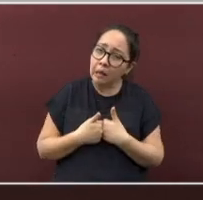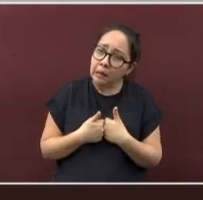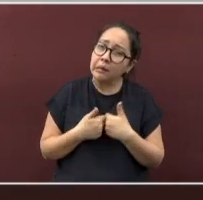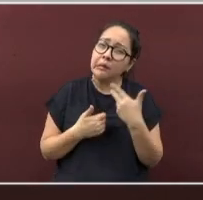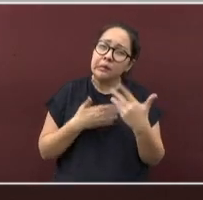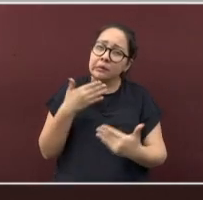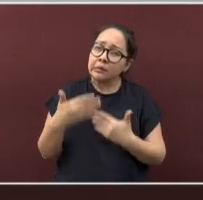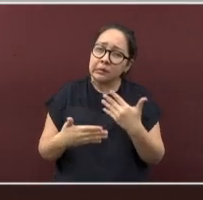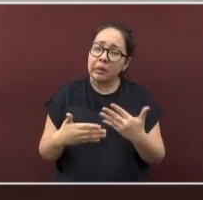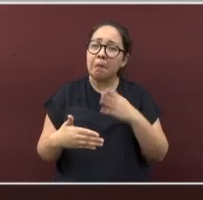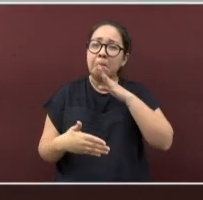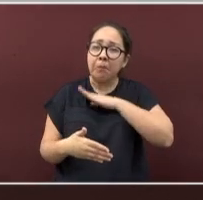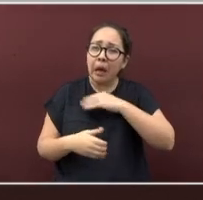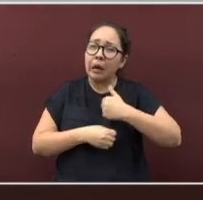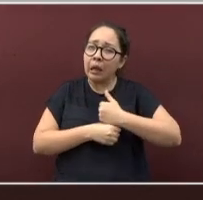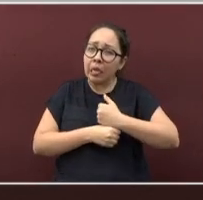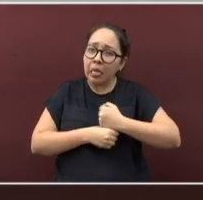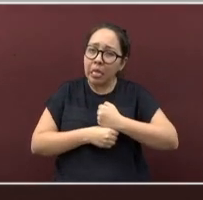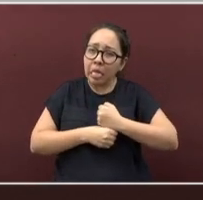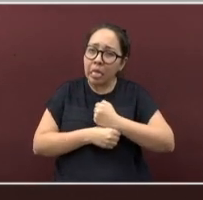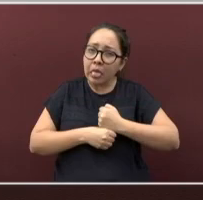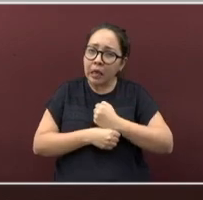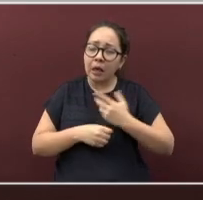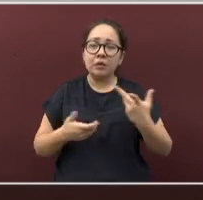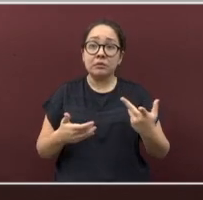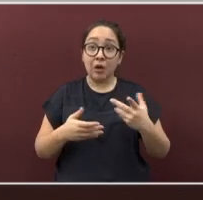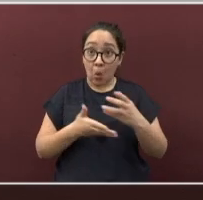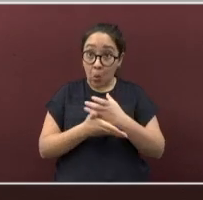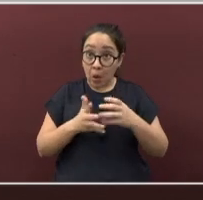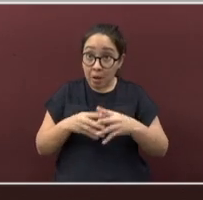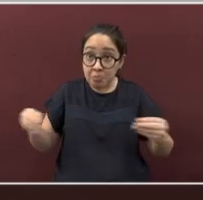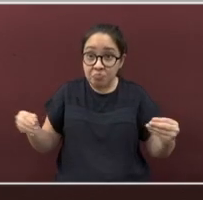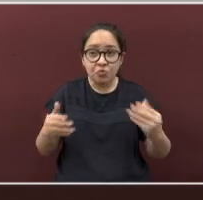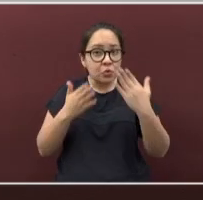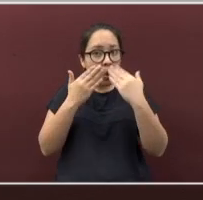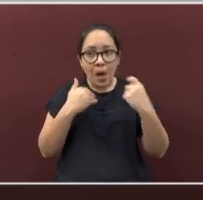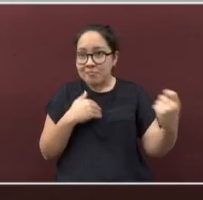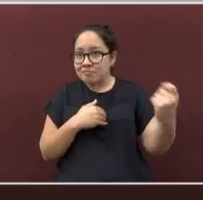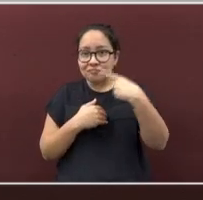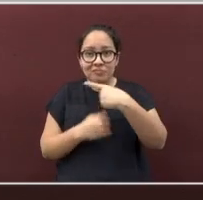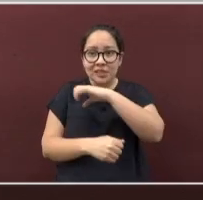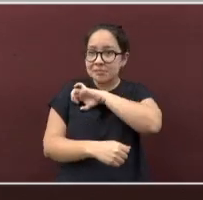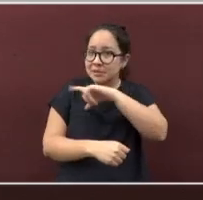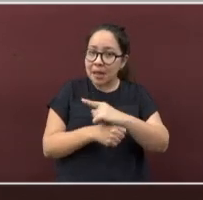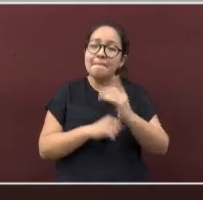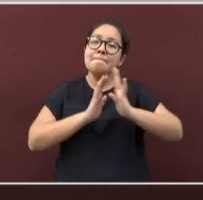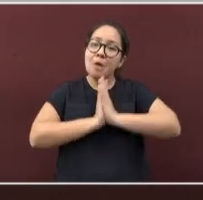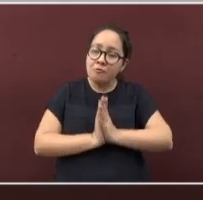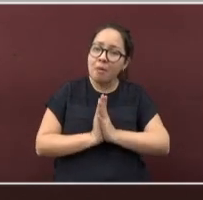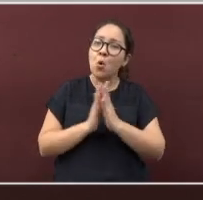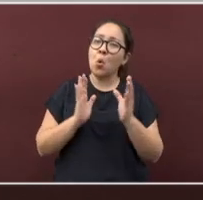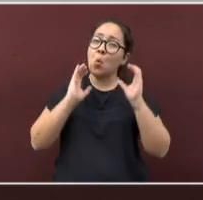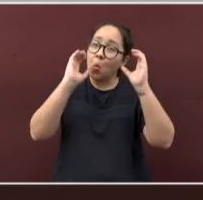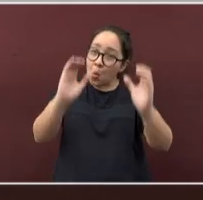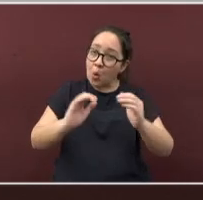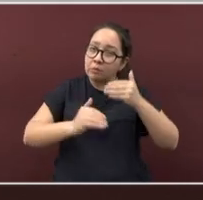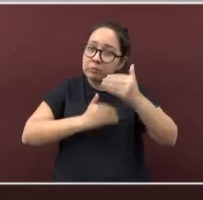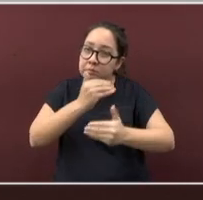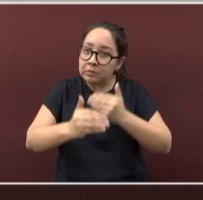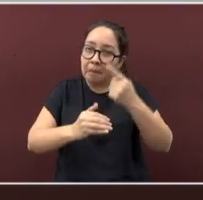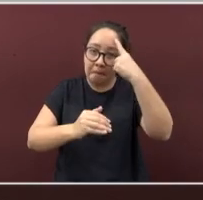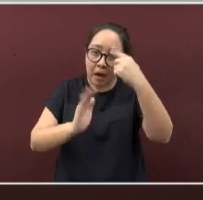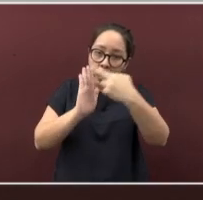insistimos eviten el contagio con las medidas sanitarias si